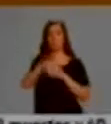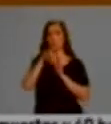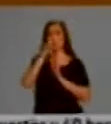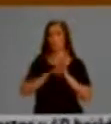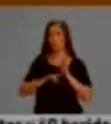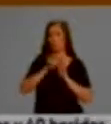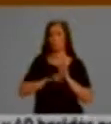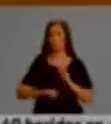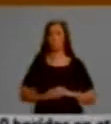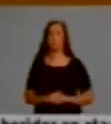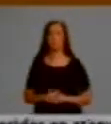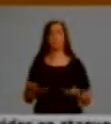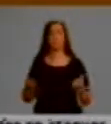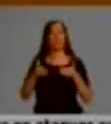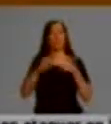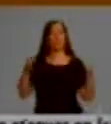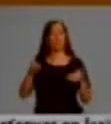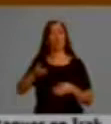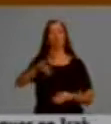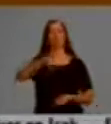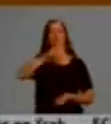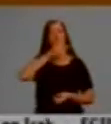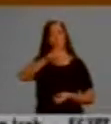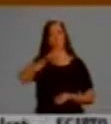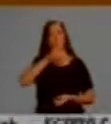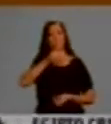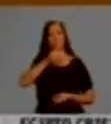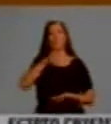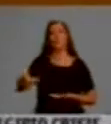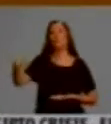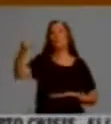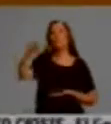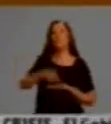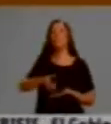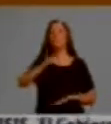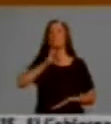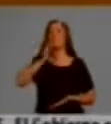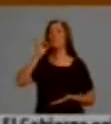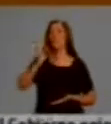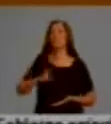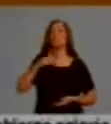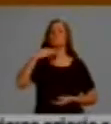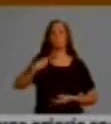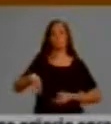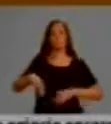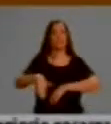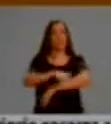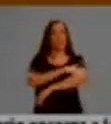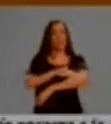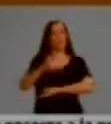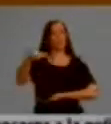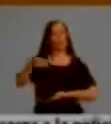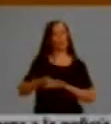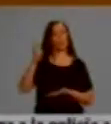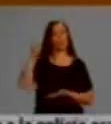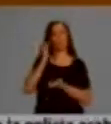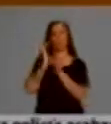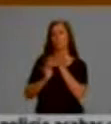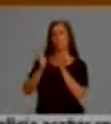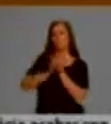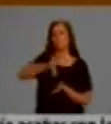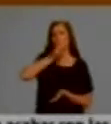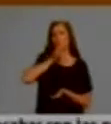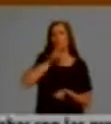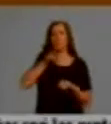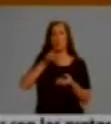reglamento. En primer lugar, comparecencia a petición propia del presidente del Gobierno para